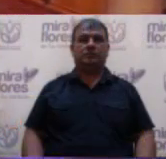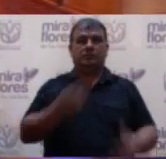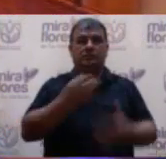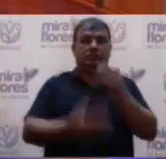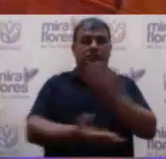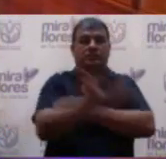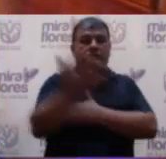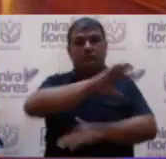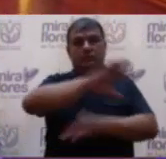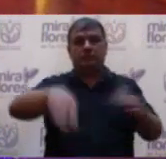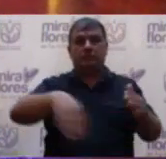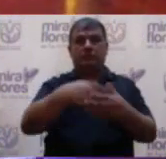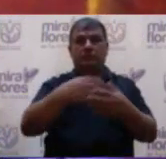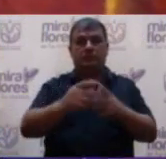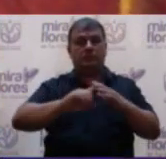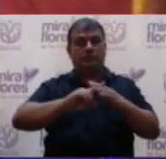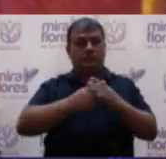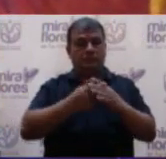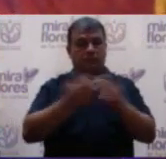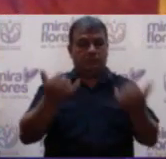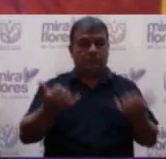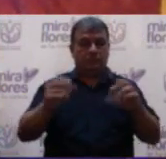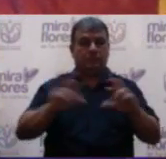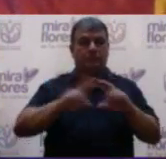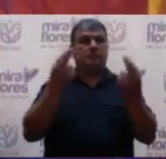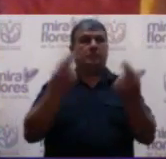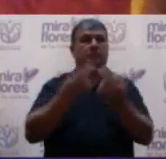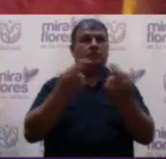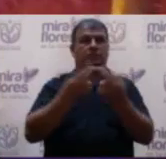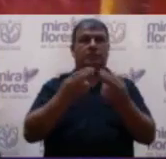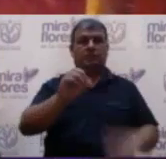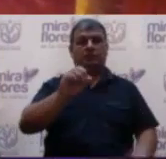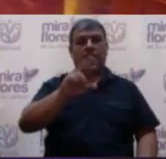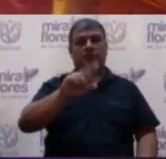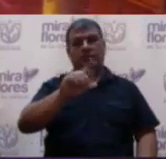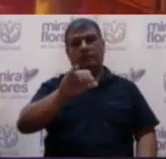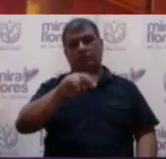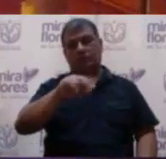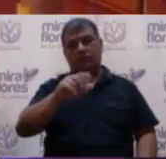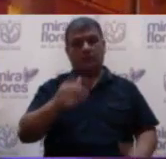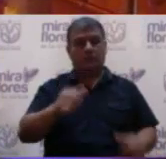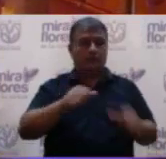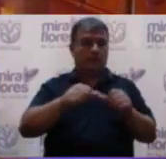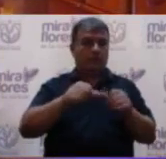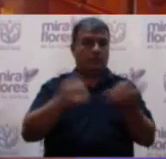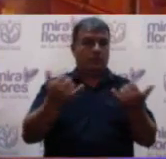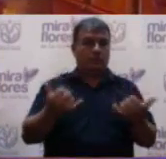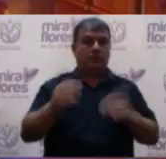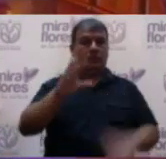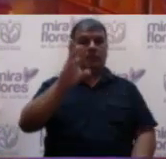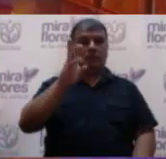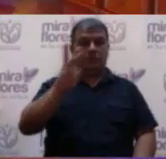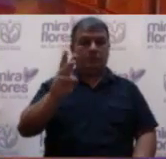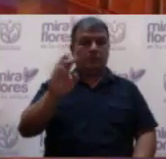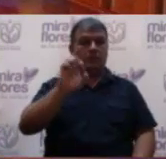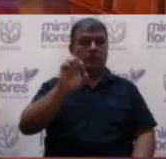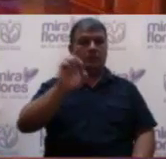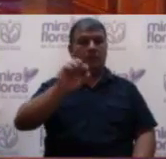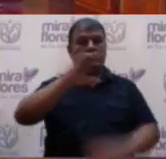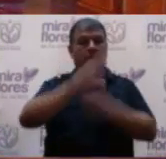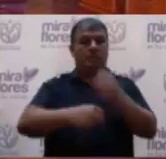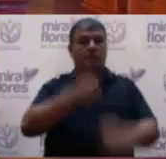Muy buenos días con todos. Vamos a dar inicio a la sesión ordinaria de la fecha 6 de enero del